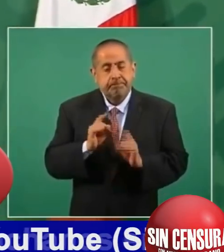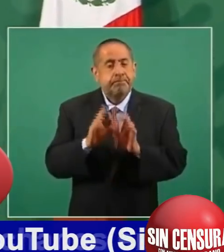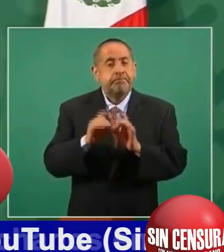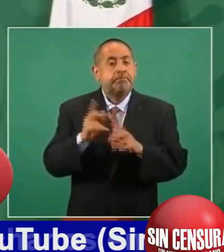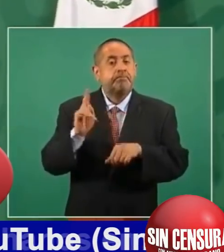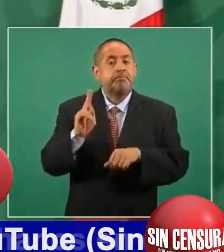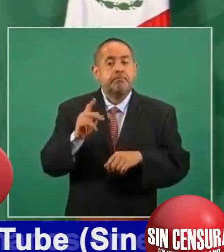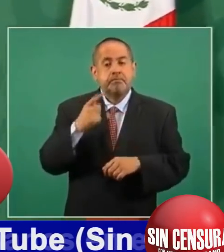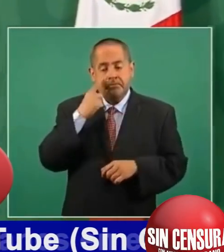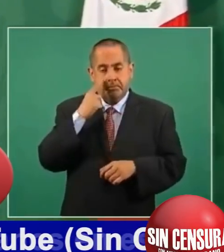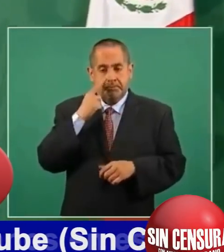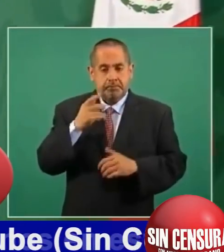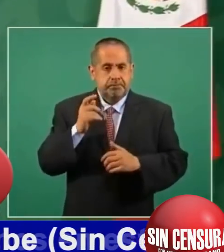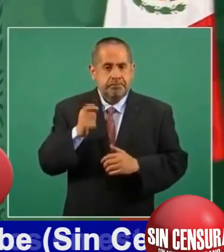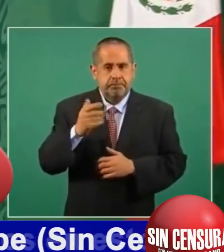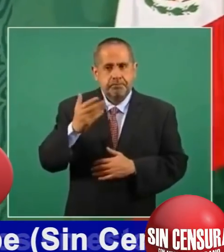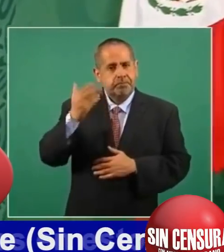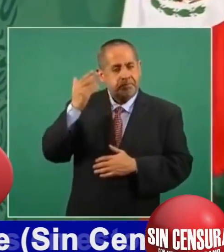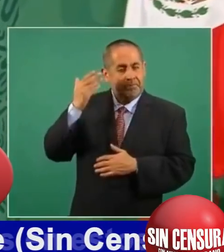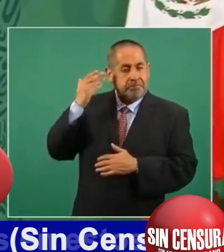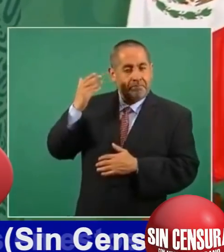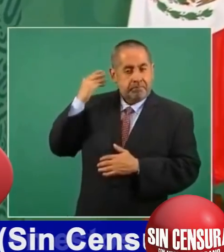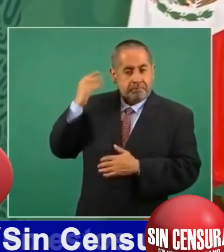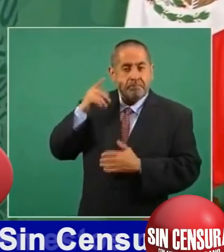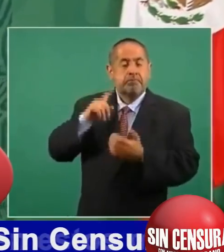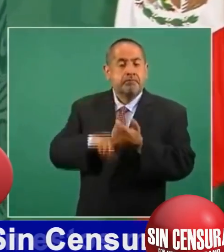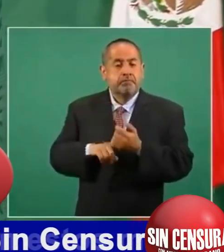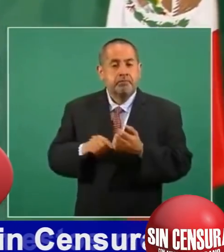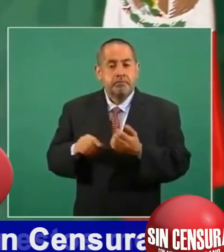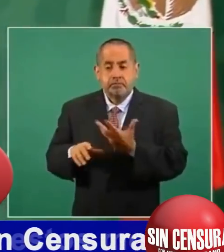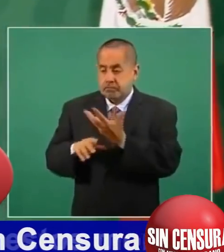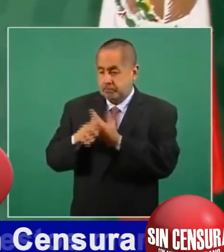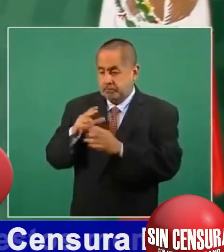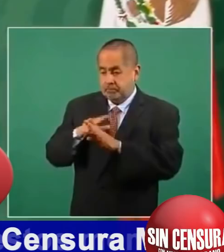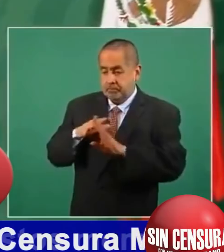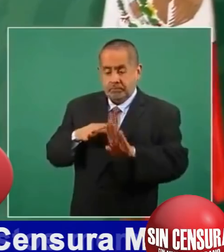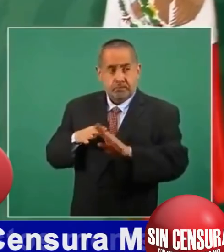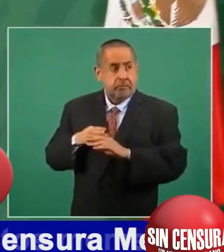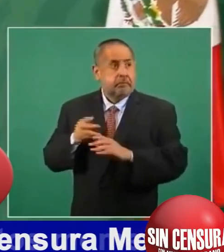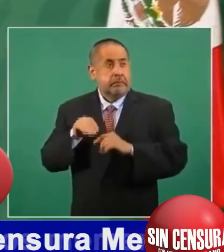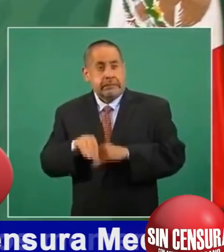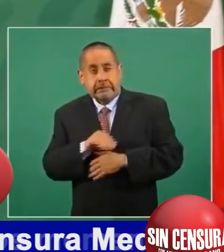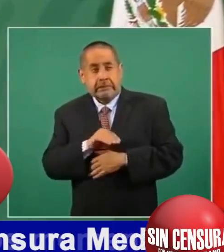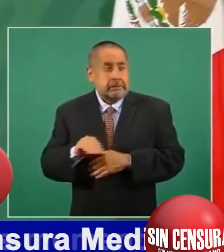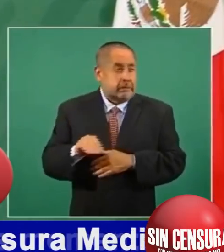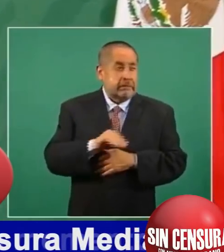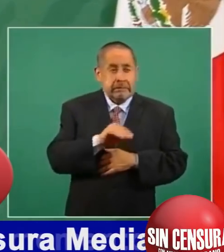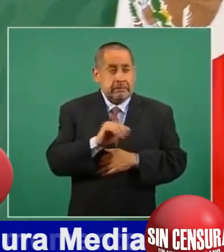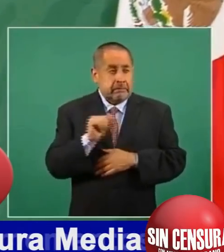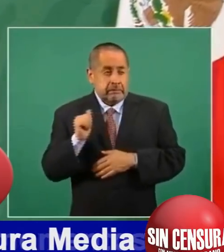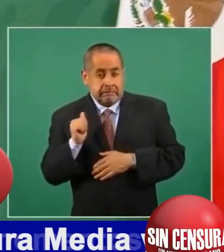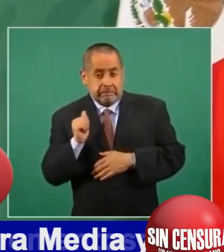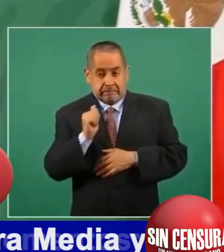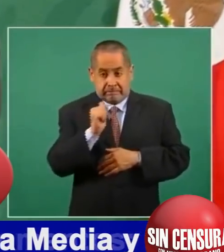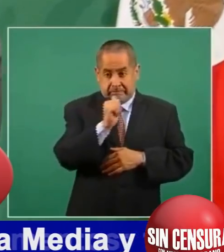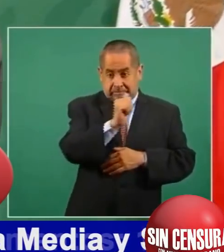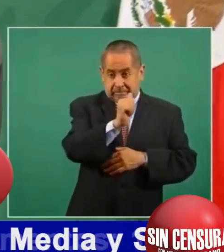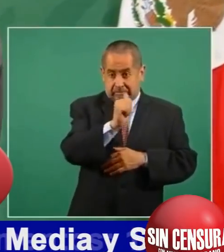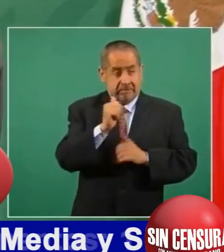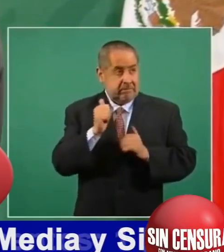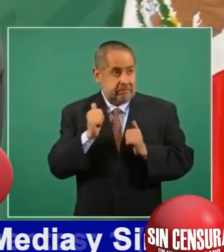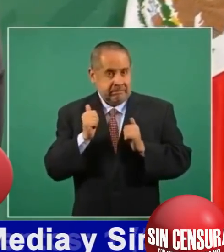tienen es que los migrantes corren más peligro en los